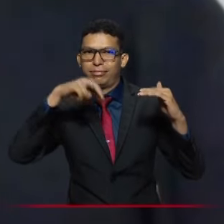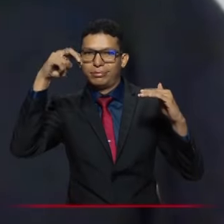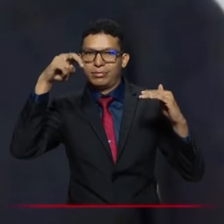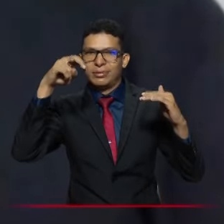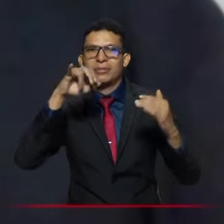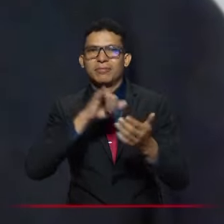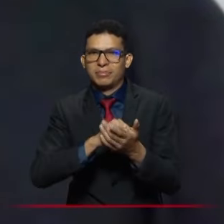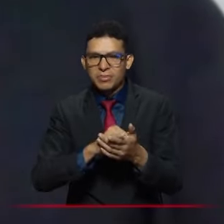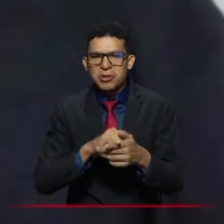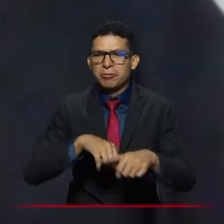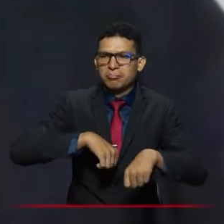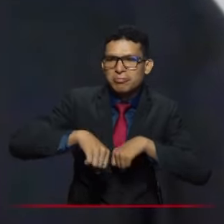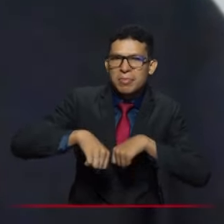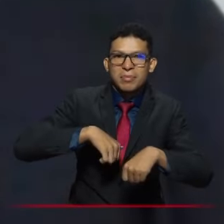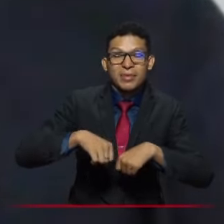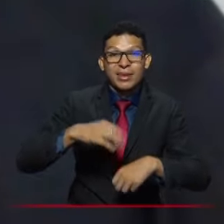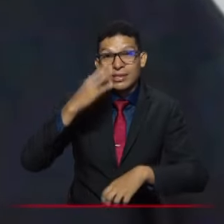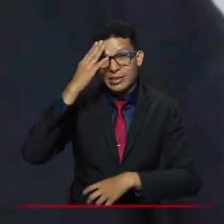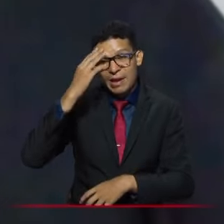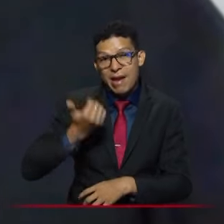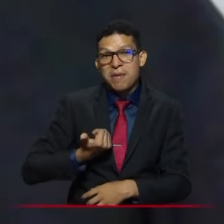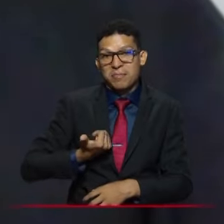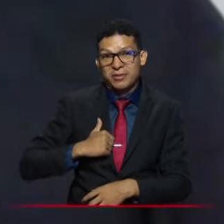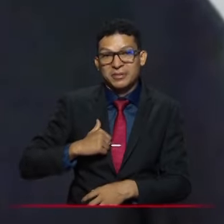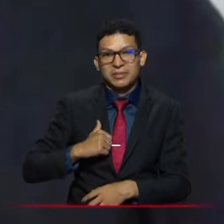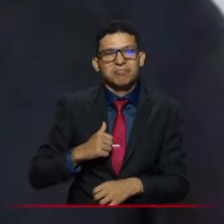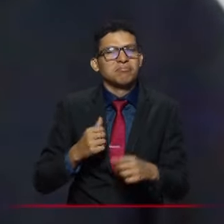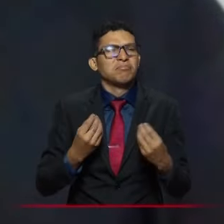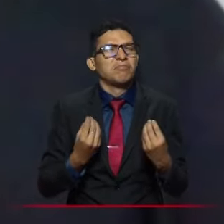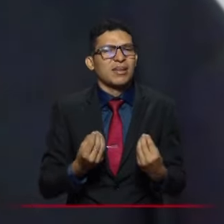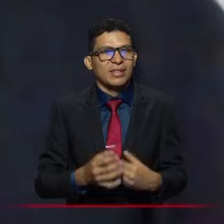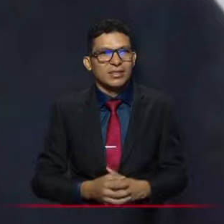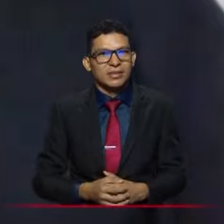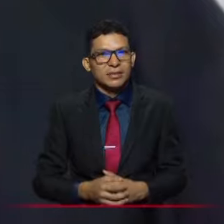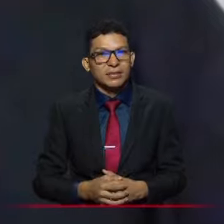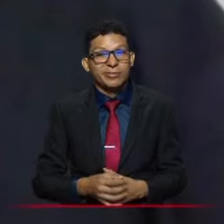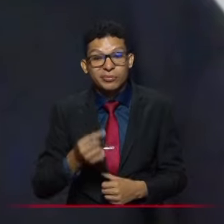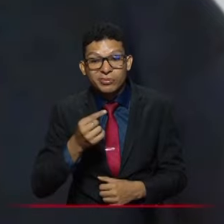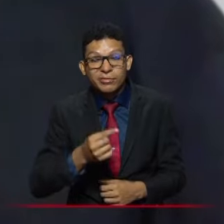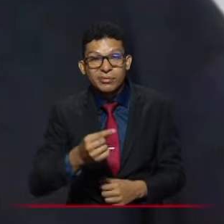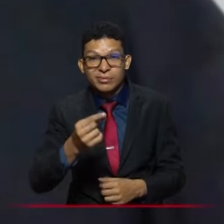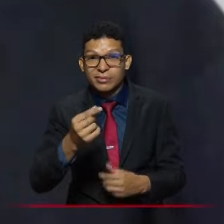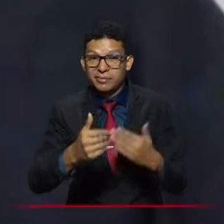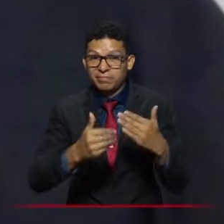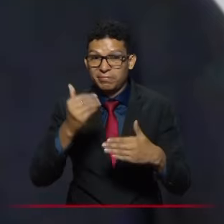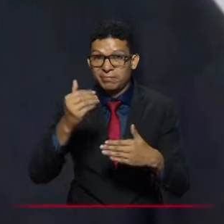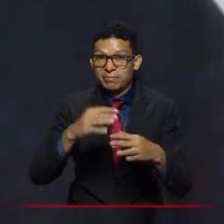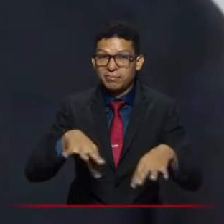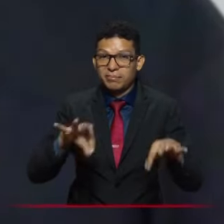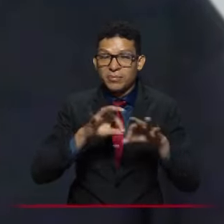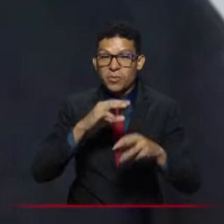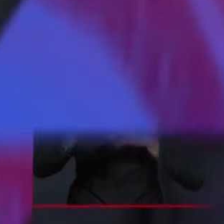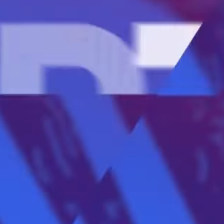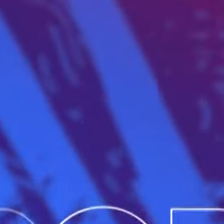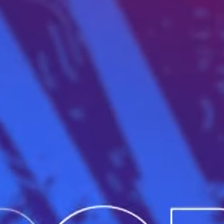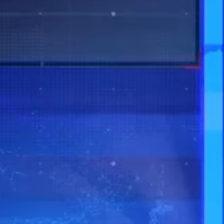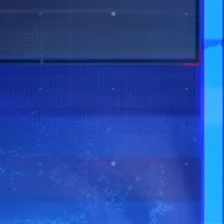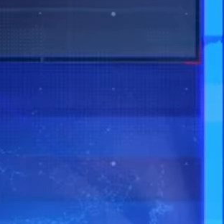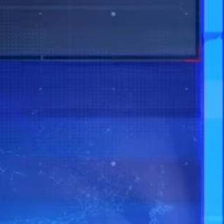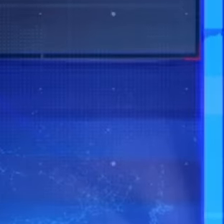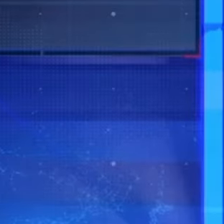alto rendimiento, que sabemos aprovechar para lo que se viene y que es lo importante, que es la Copa del Mundo.